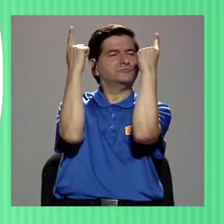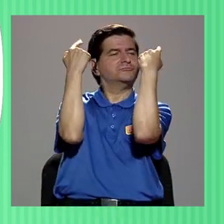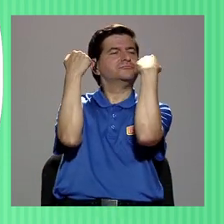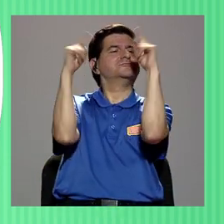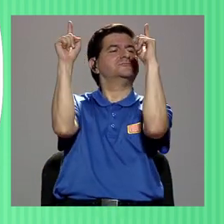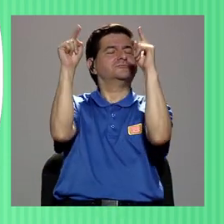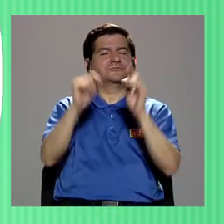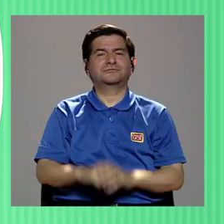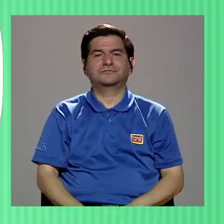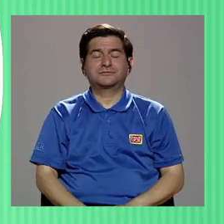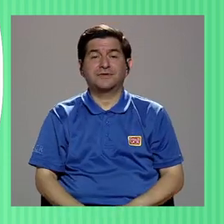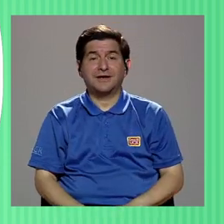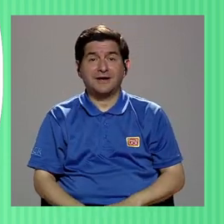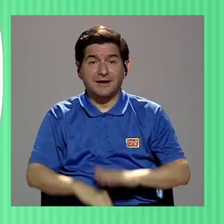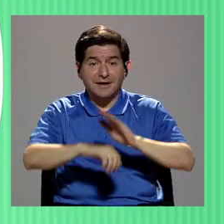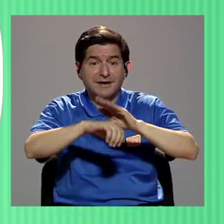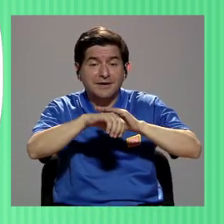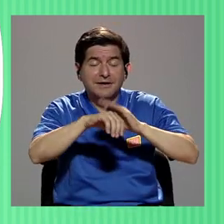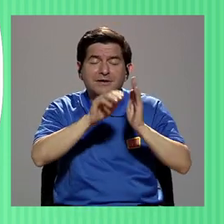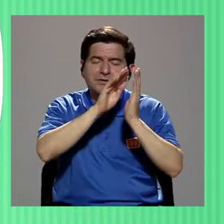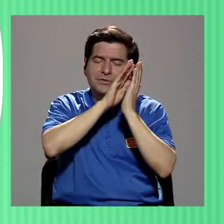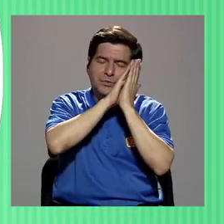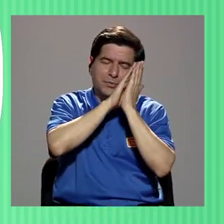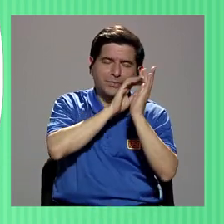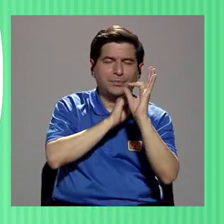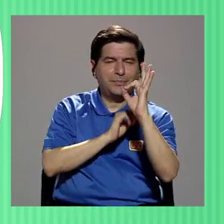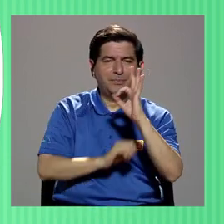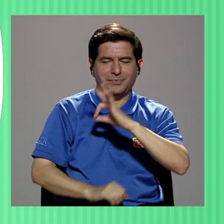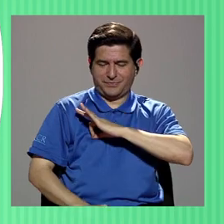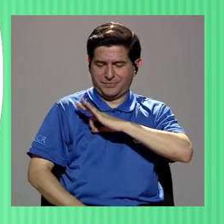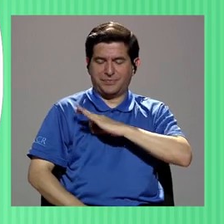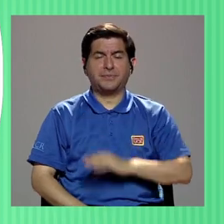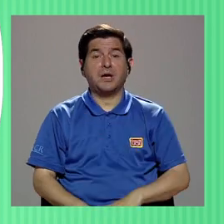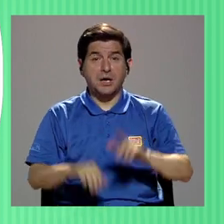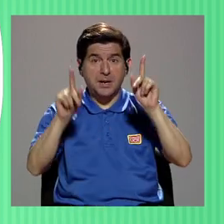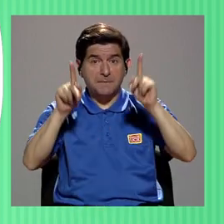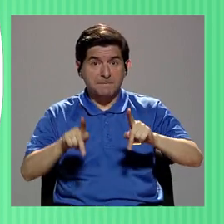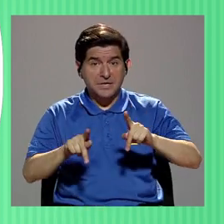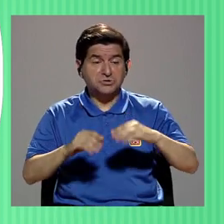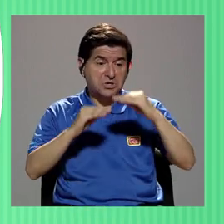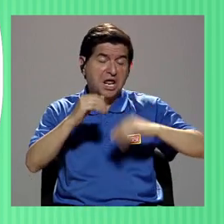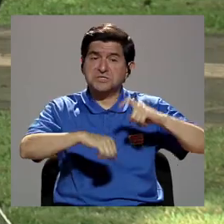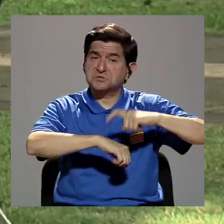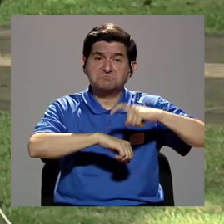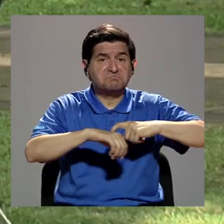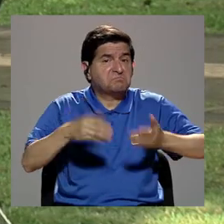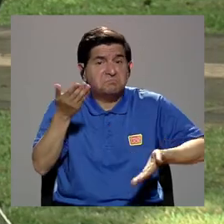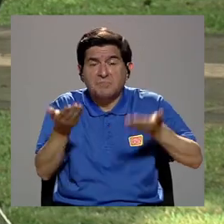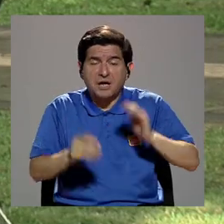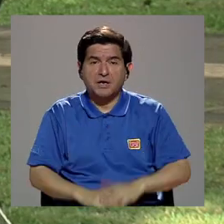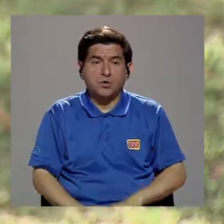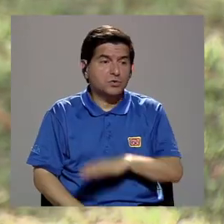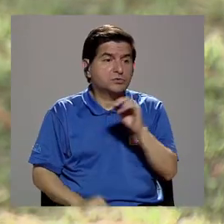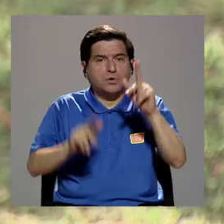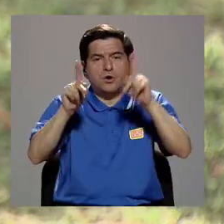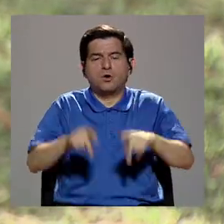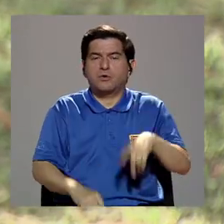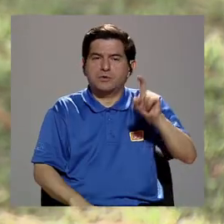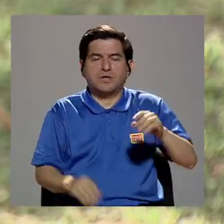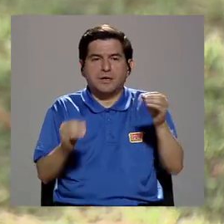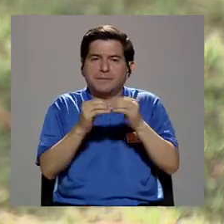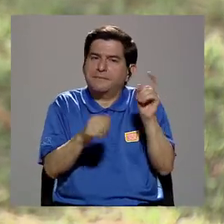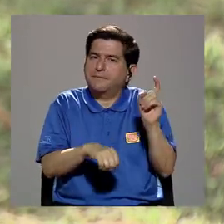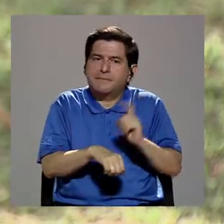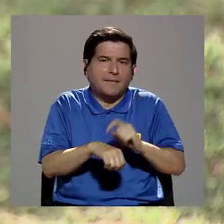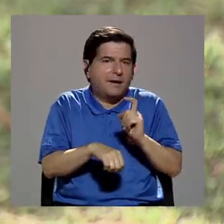que logre de una u otra manera ser un sueño reparador. Uh-huh. Hay gente que lo logra con menos tiempo y hay gente que